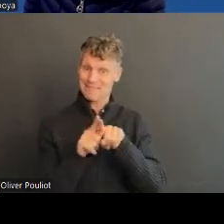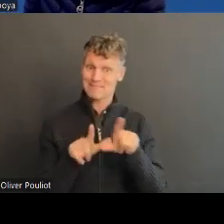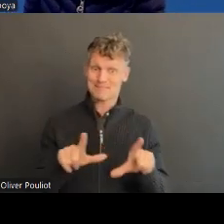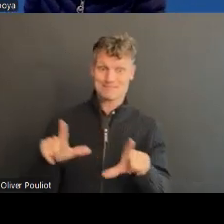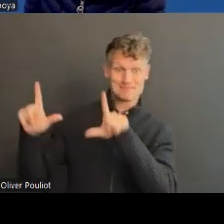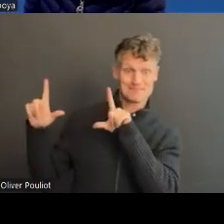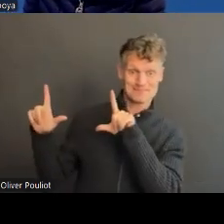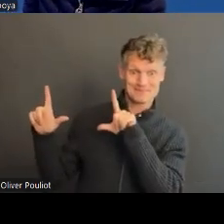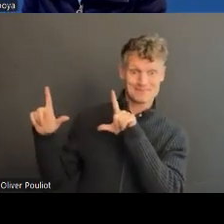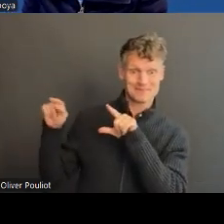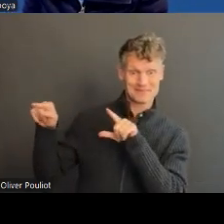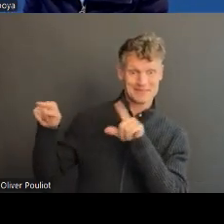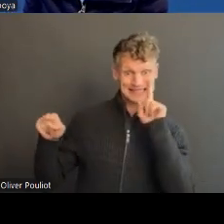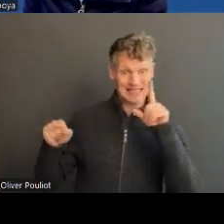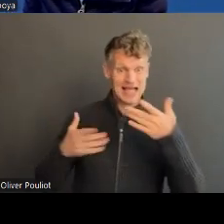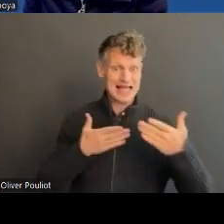empecé